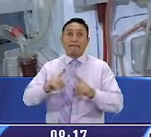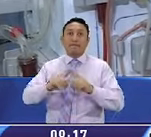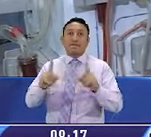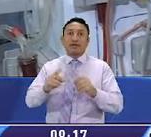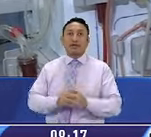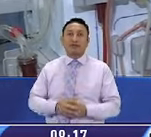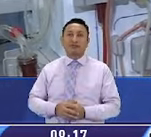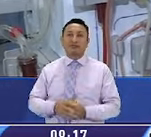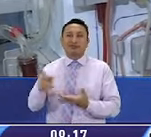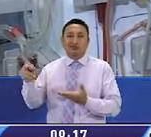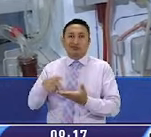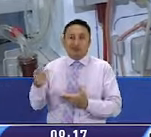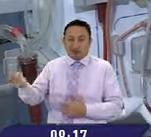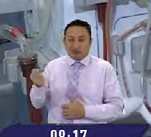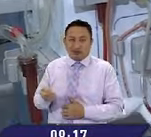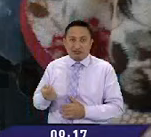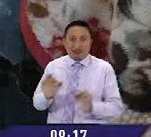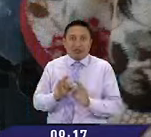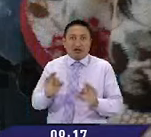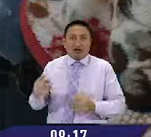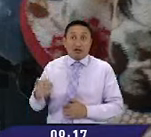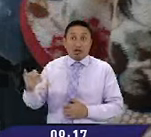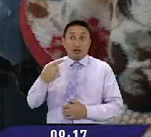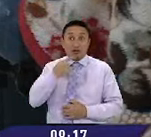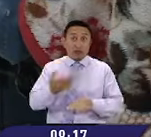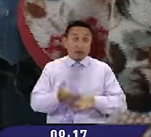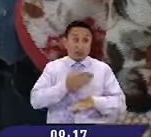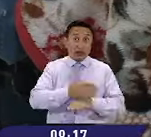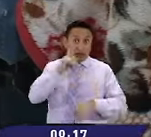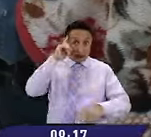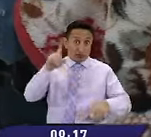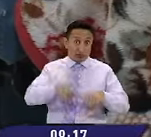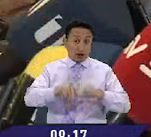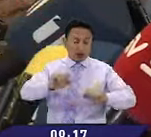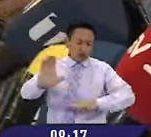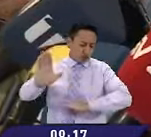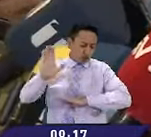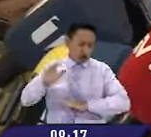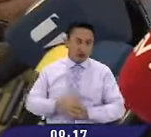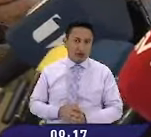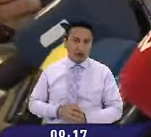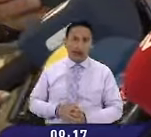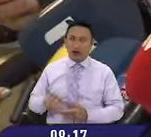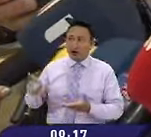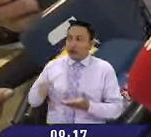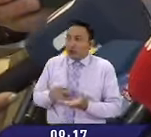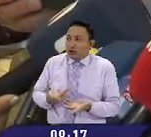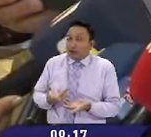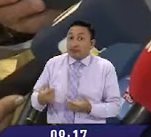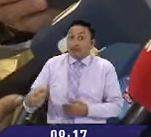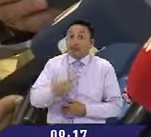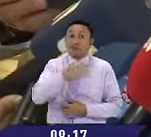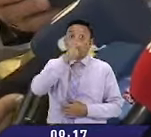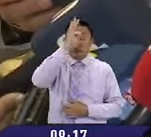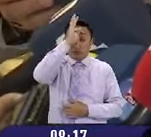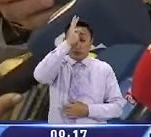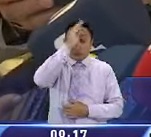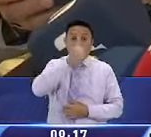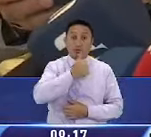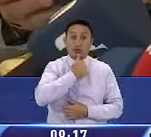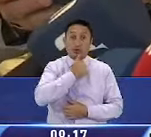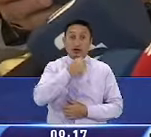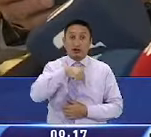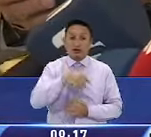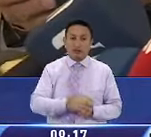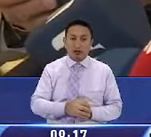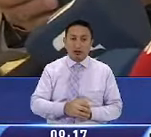estos no han llegado pese al compromiso firmado por el gobierno. Algunas clínicas inclusive han bajado las